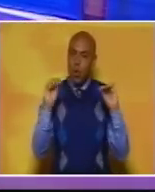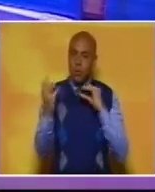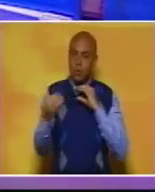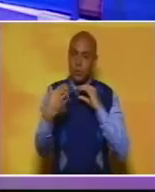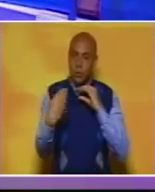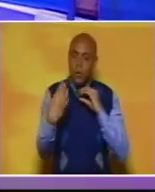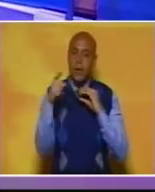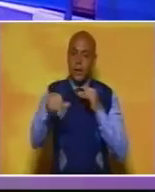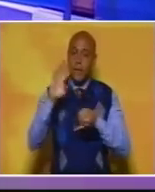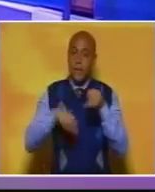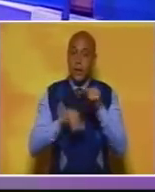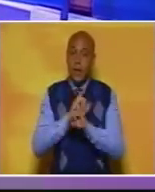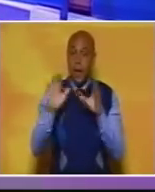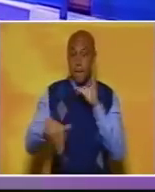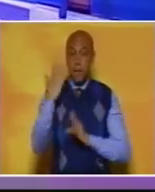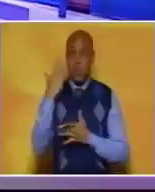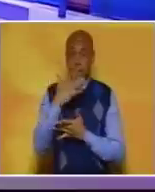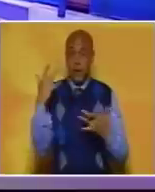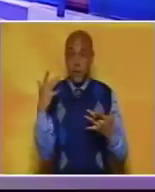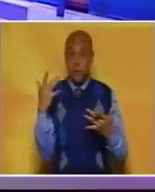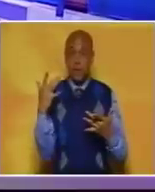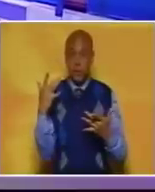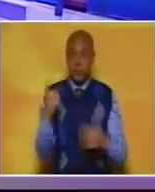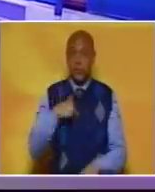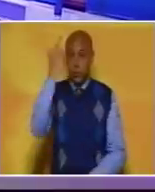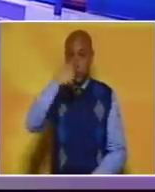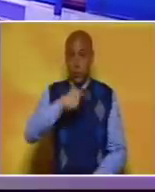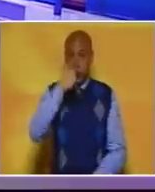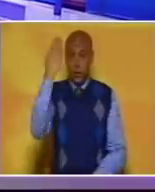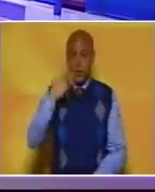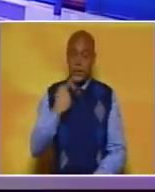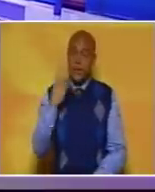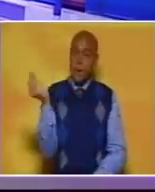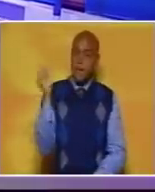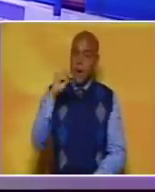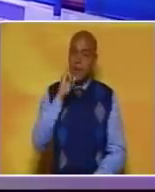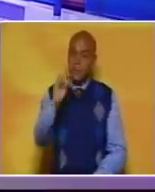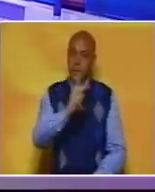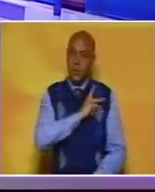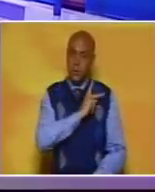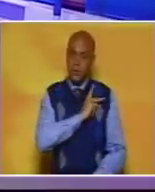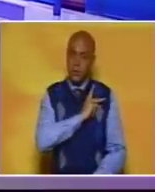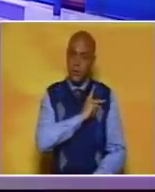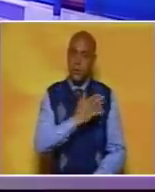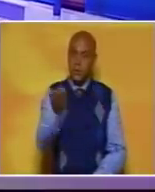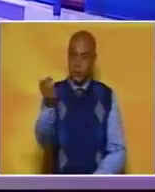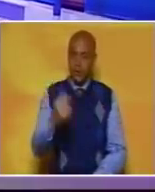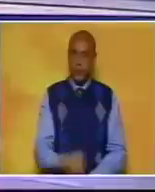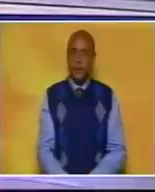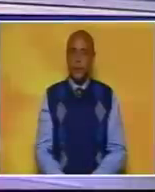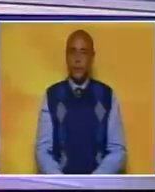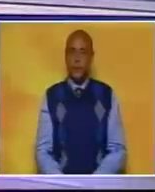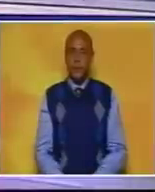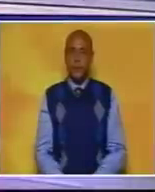al final de esta su sección Estrenos y Estrellas. Yo soy Nieves Oteldo, continúen con más de su noticiero Venevisión.